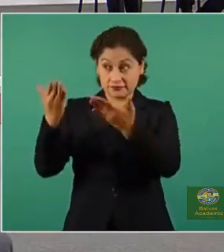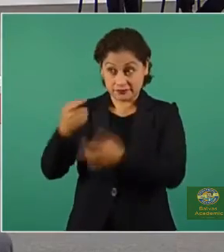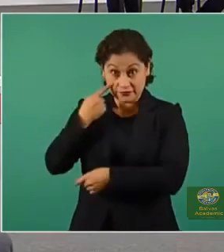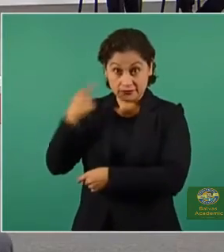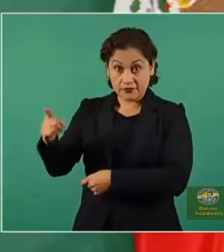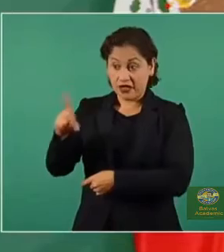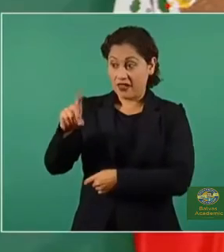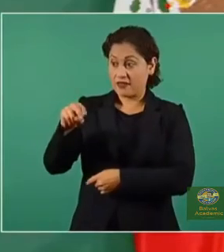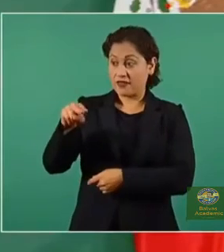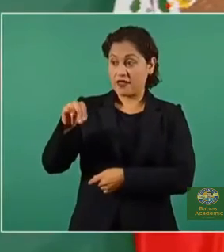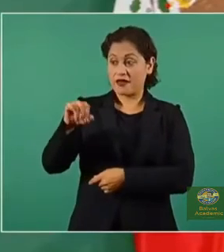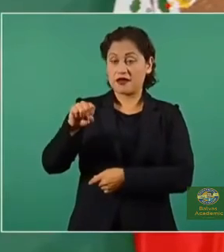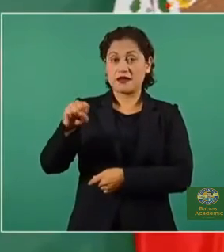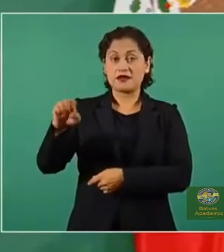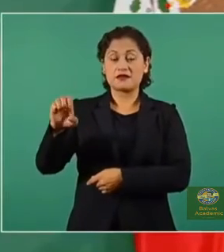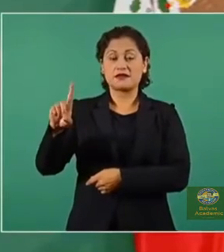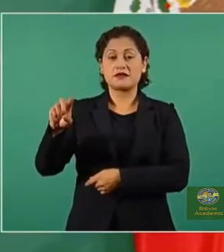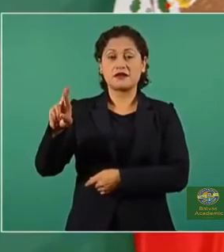imagínense,